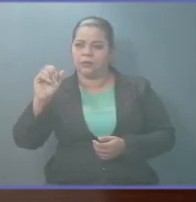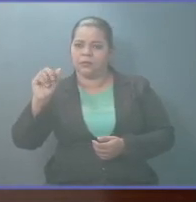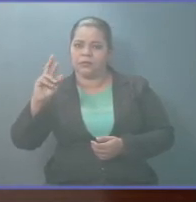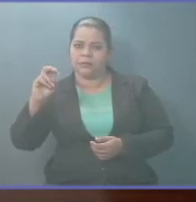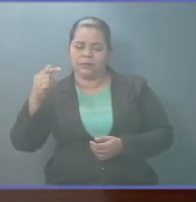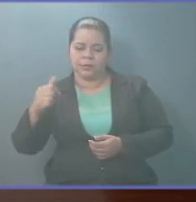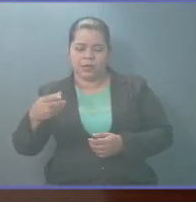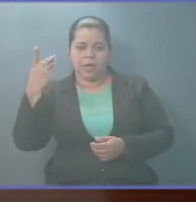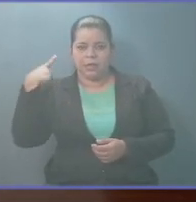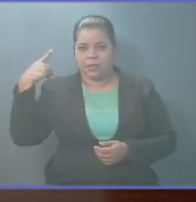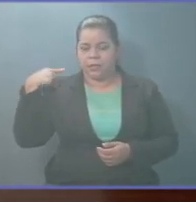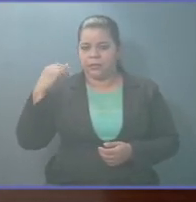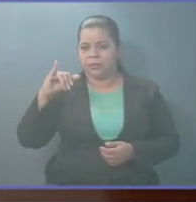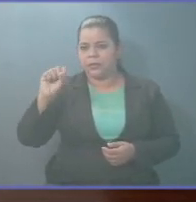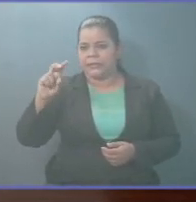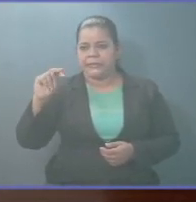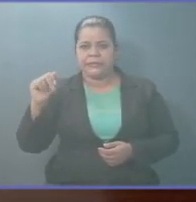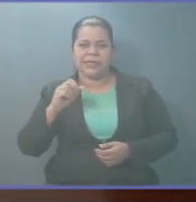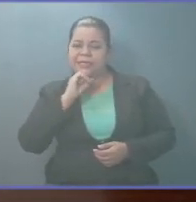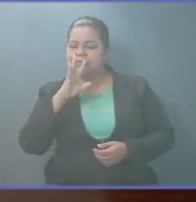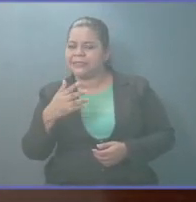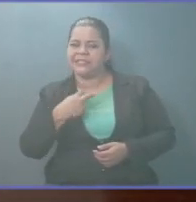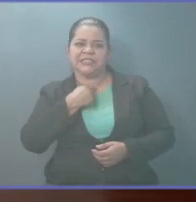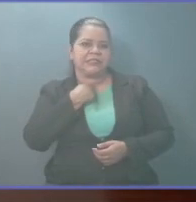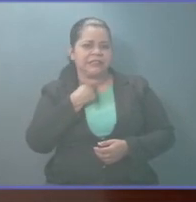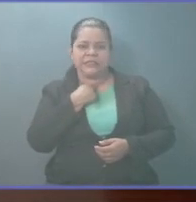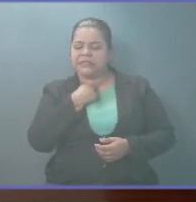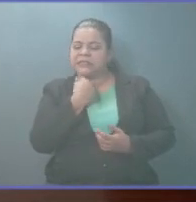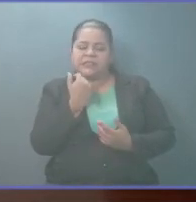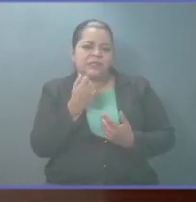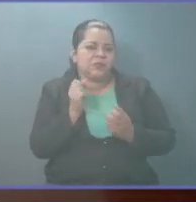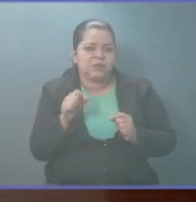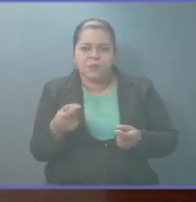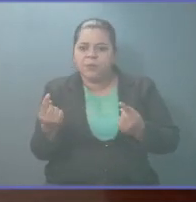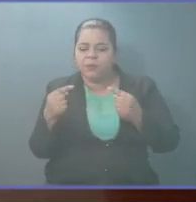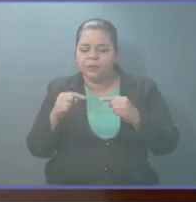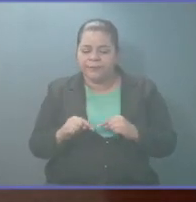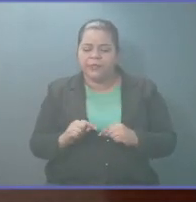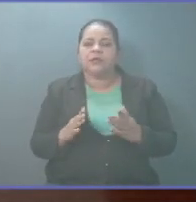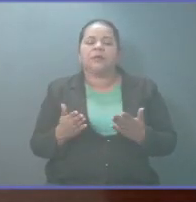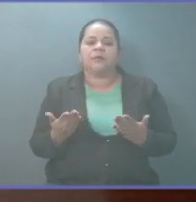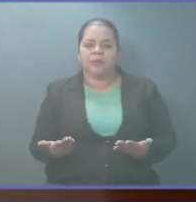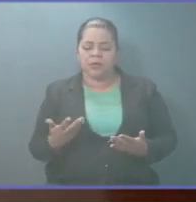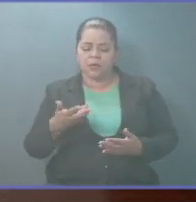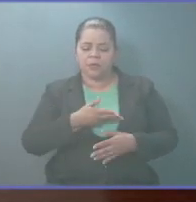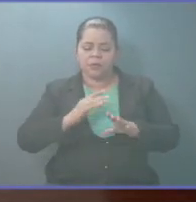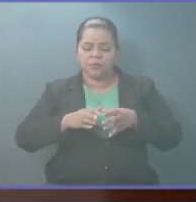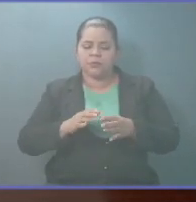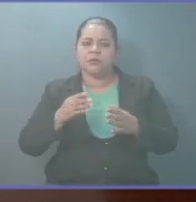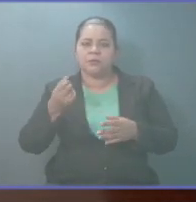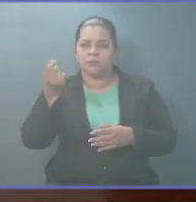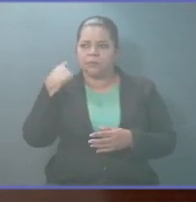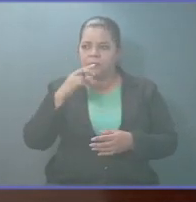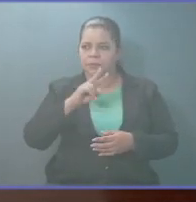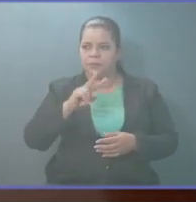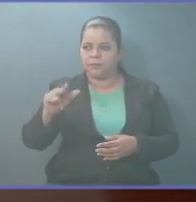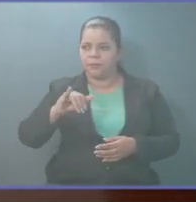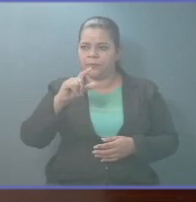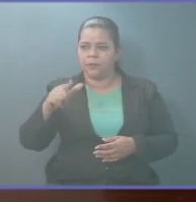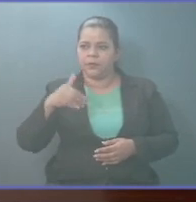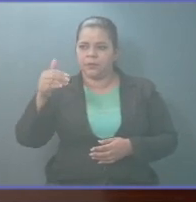nuevo el presidente como un artículo 128, en el sentido de que sea la superintendencia